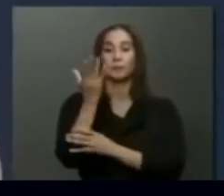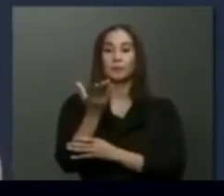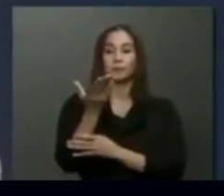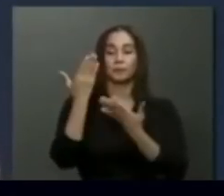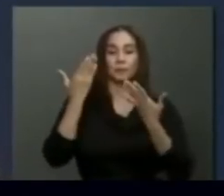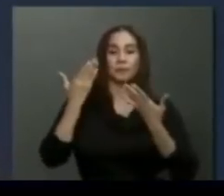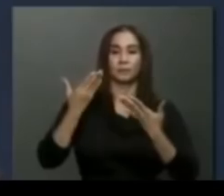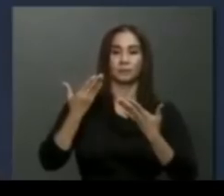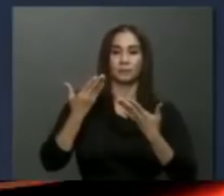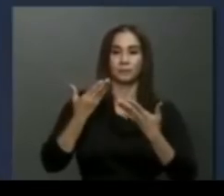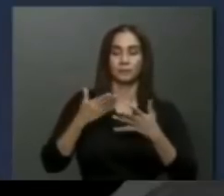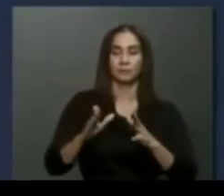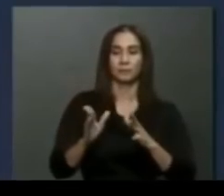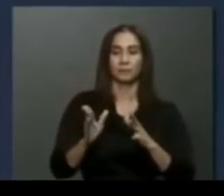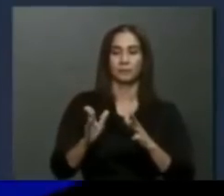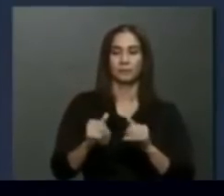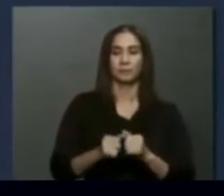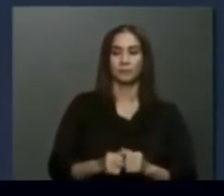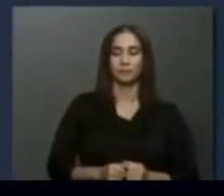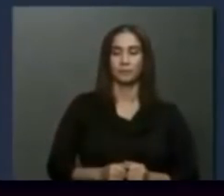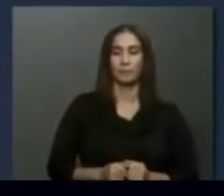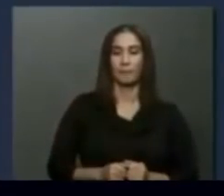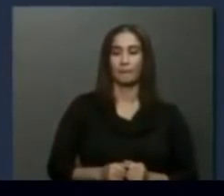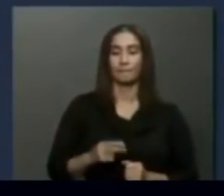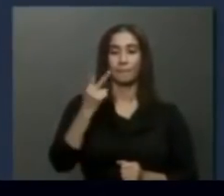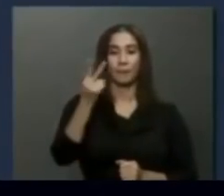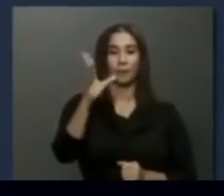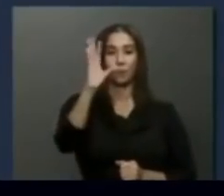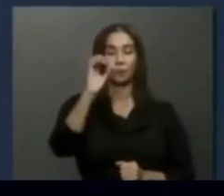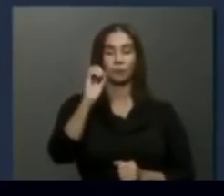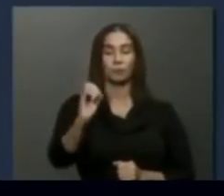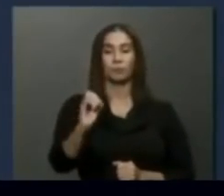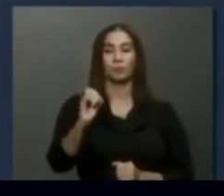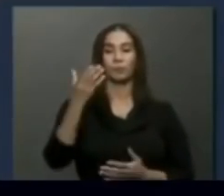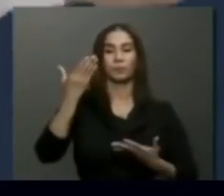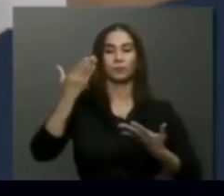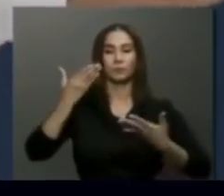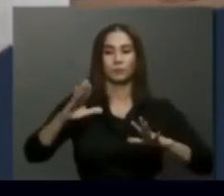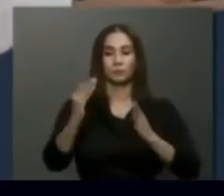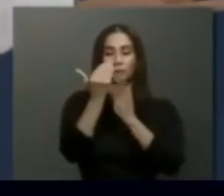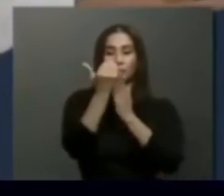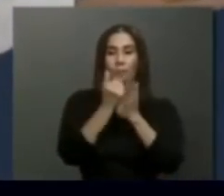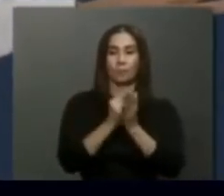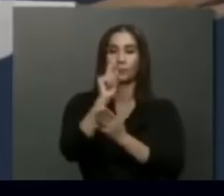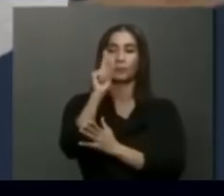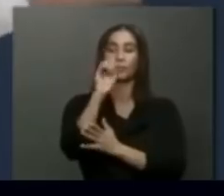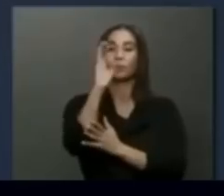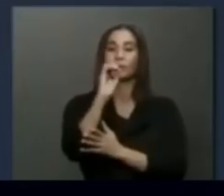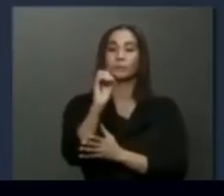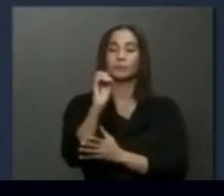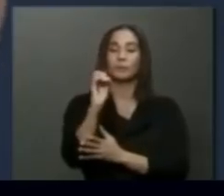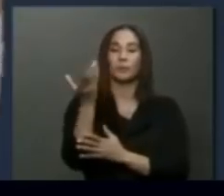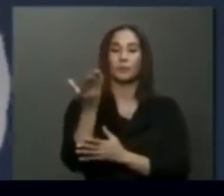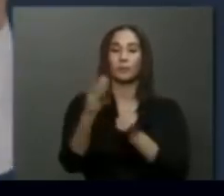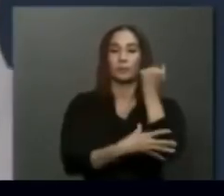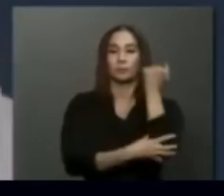ya habíamos, de ese 2%, ya habíamos reducido a un 1%, o sea que